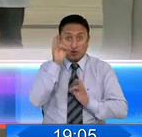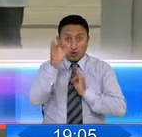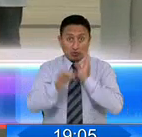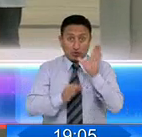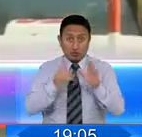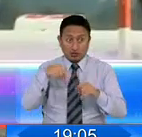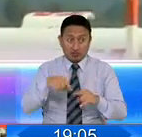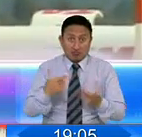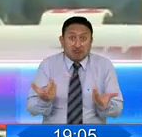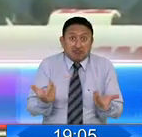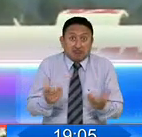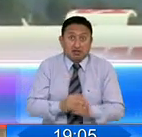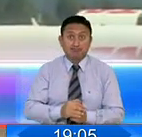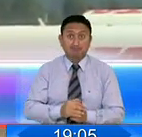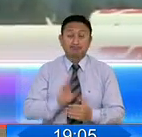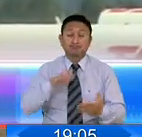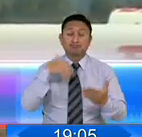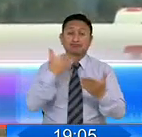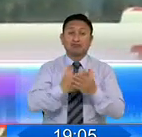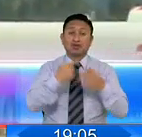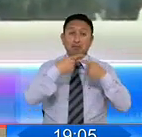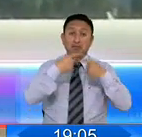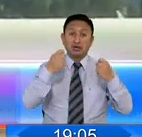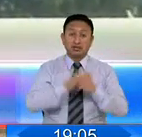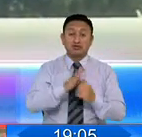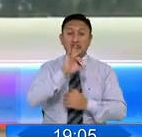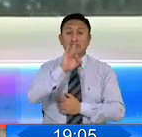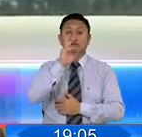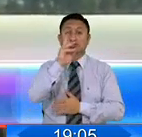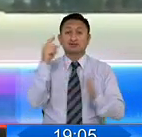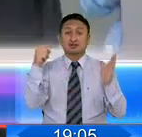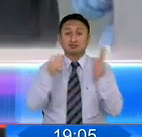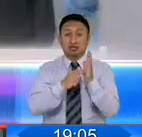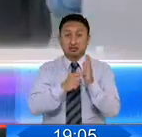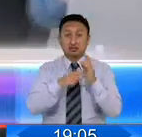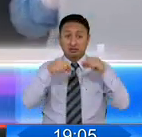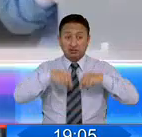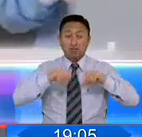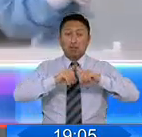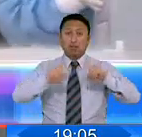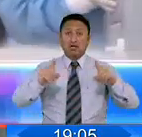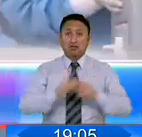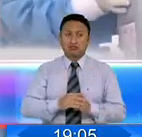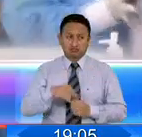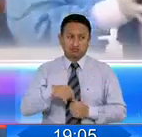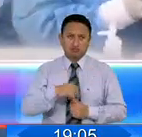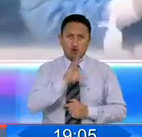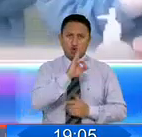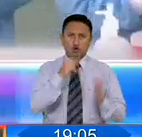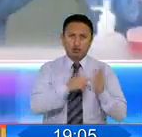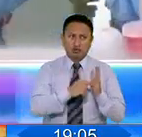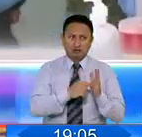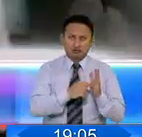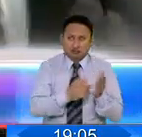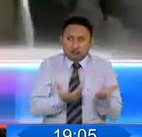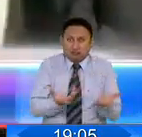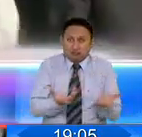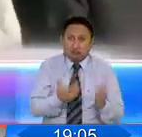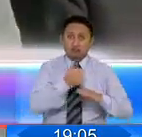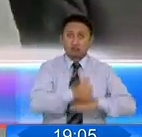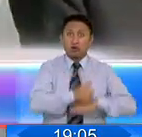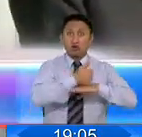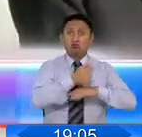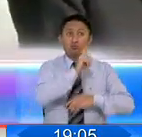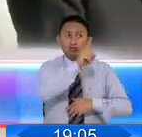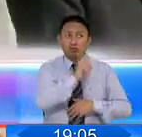país. Hasta marzo tienen que arribar 86 mil dosis, pero solo se han recibido 8 mil. Las autoridades no